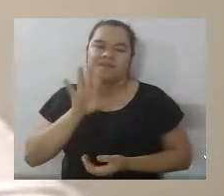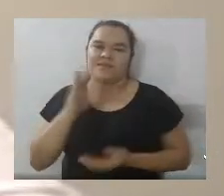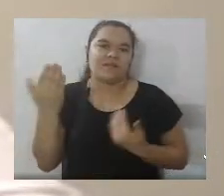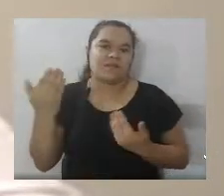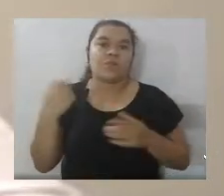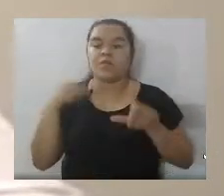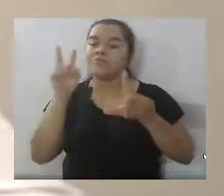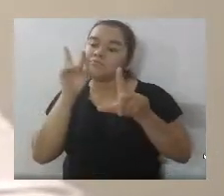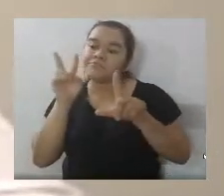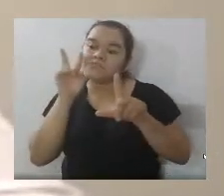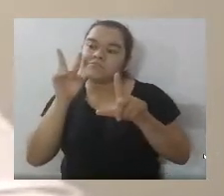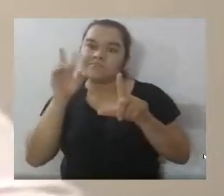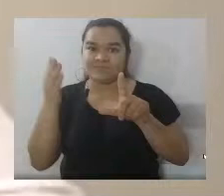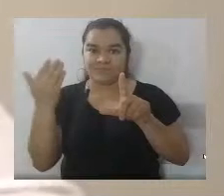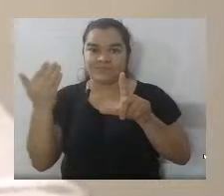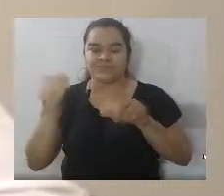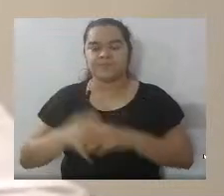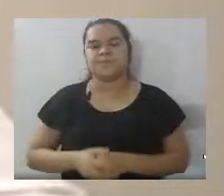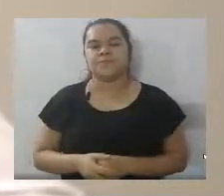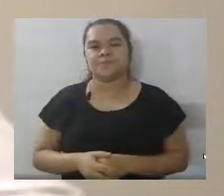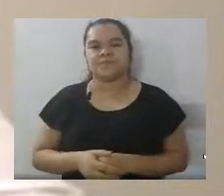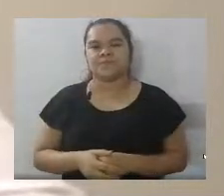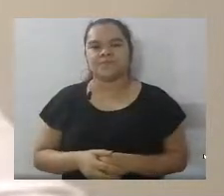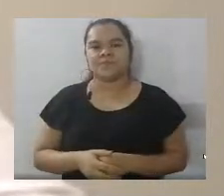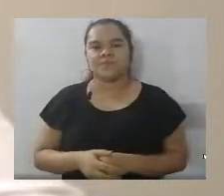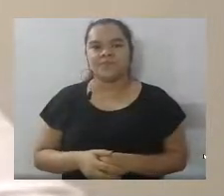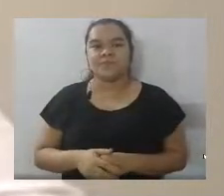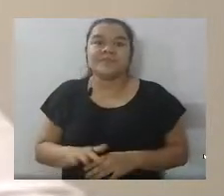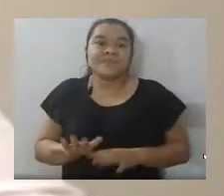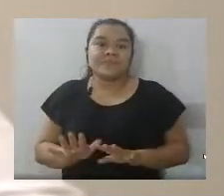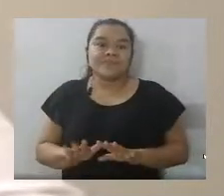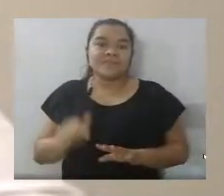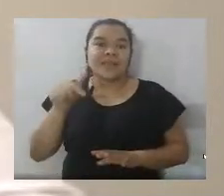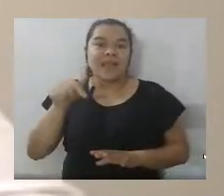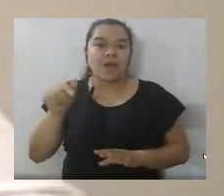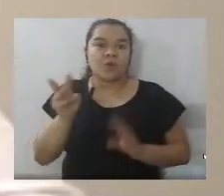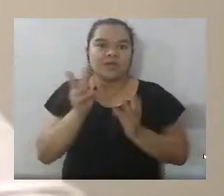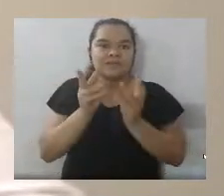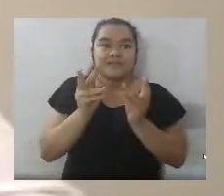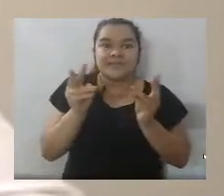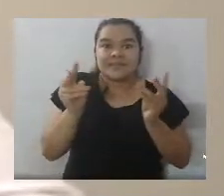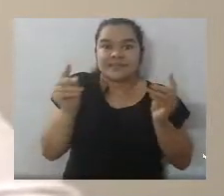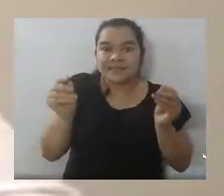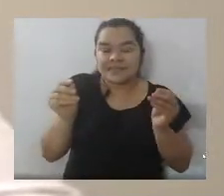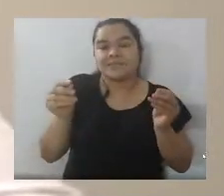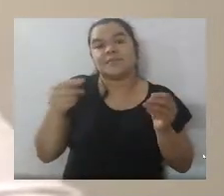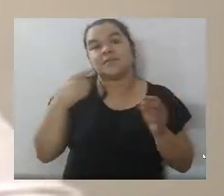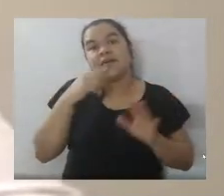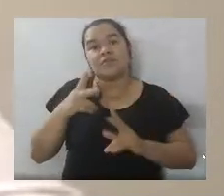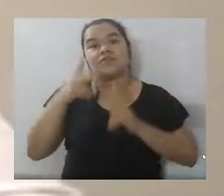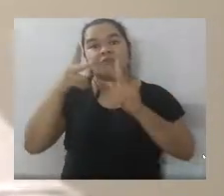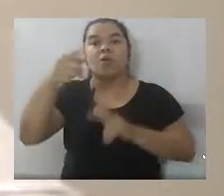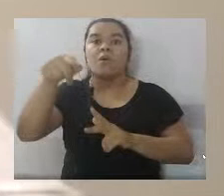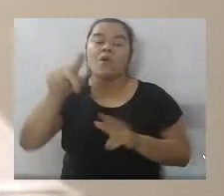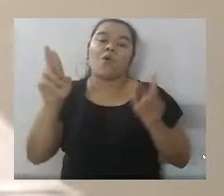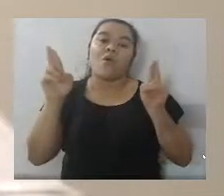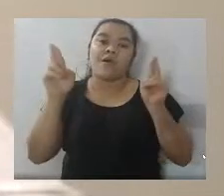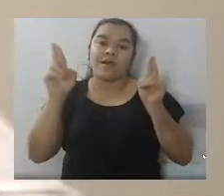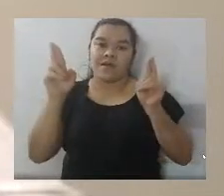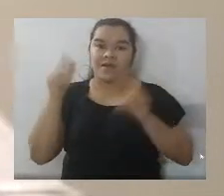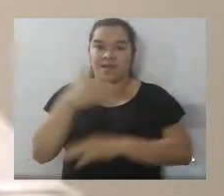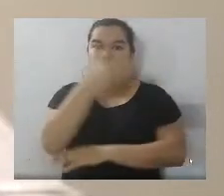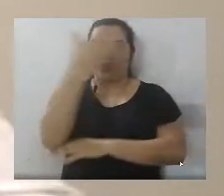puedan. Para ir cerrando, simplemente decirles que esperamos que puedan disfrutar muchísimo de esta